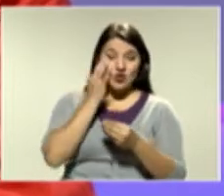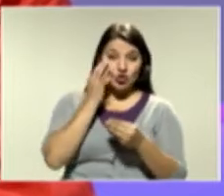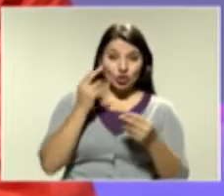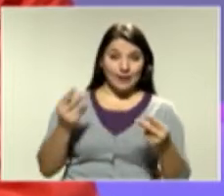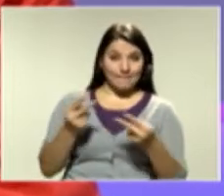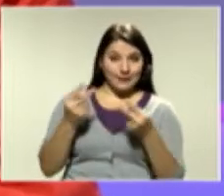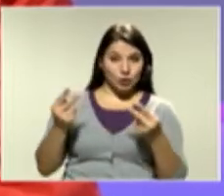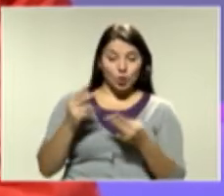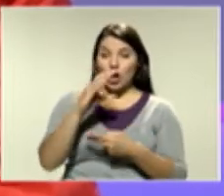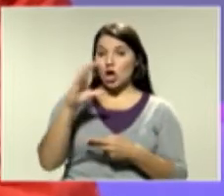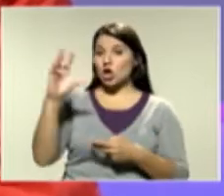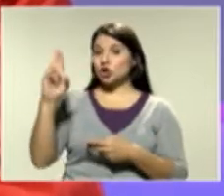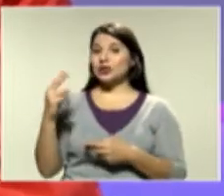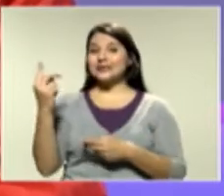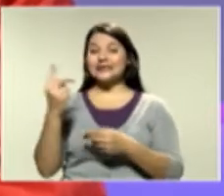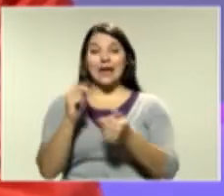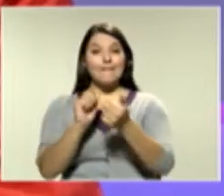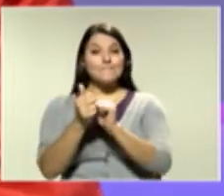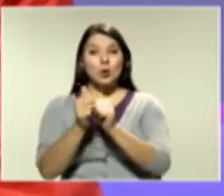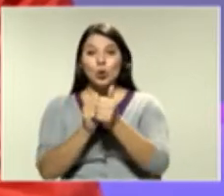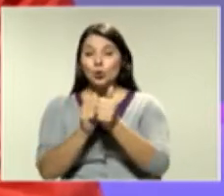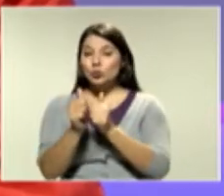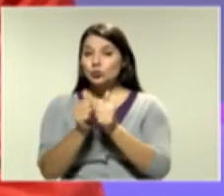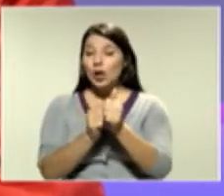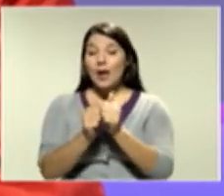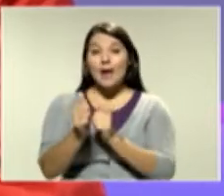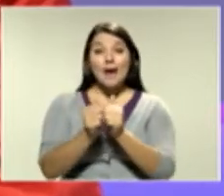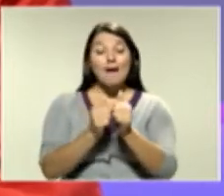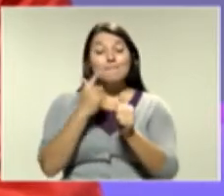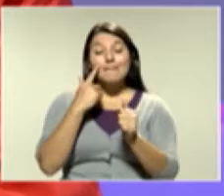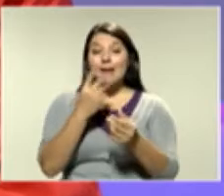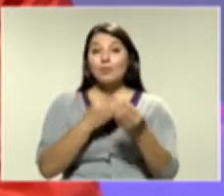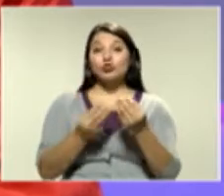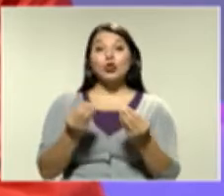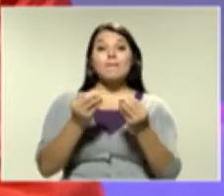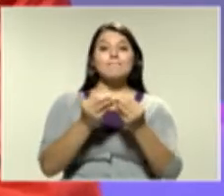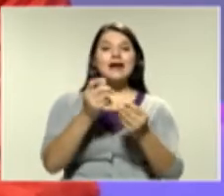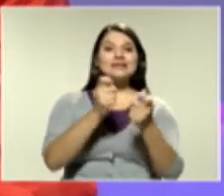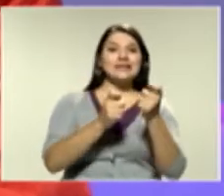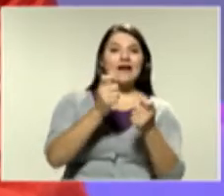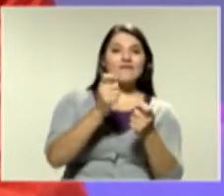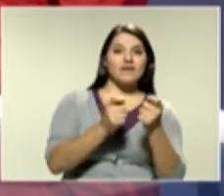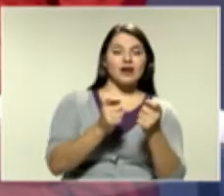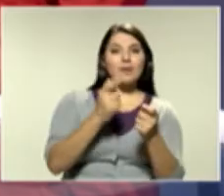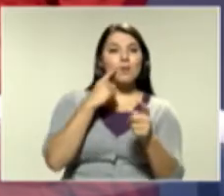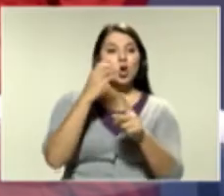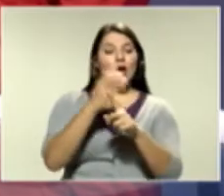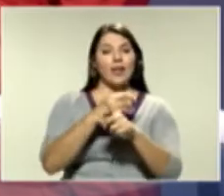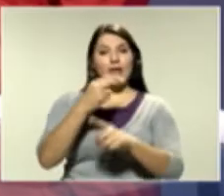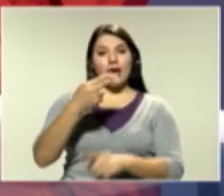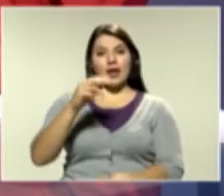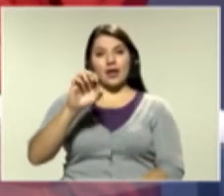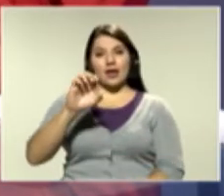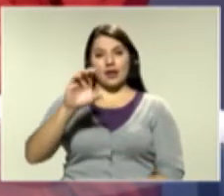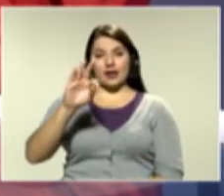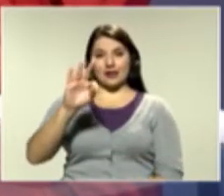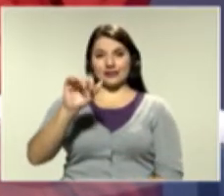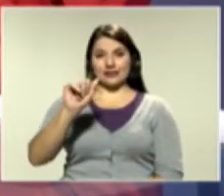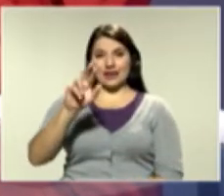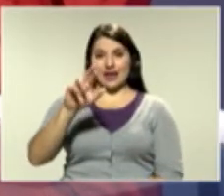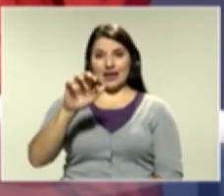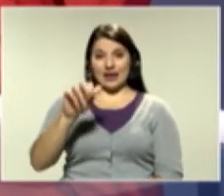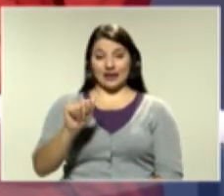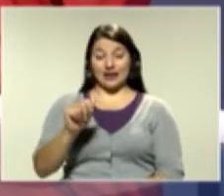competido con producir la mayor cantidad de kilogramos de café por hectárea, ¿verdad? Y eso nos